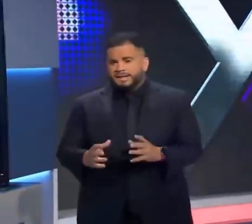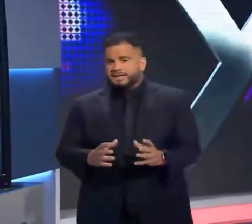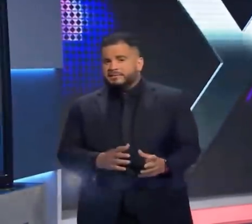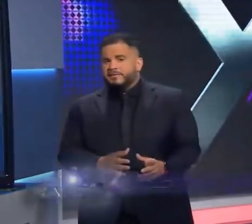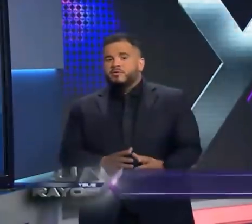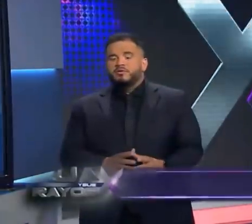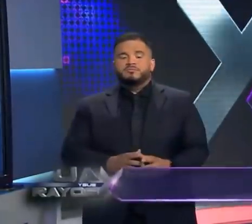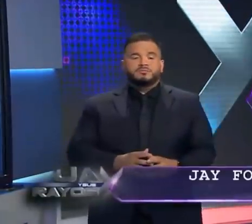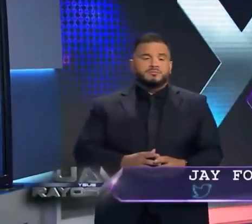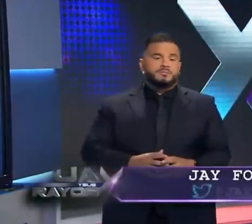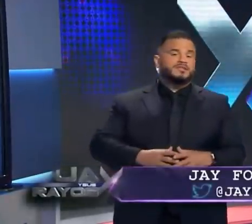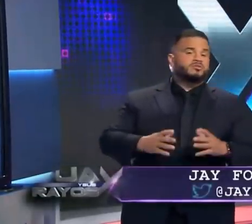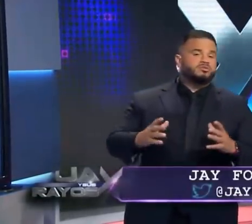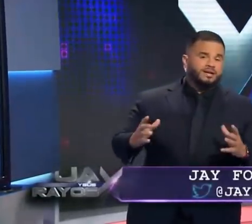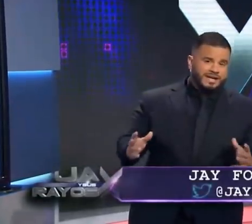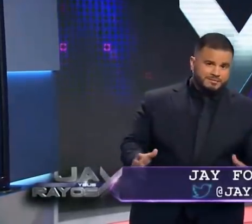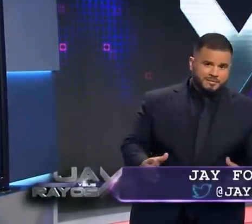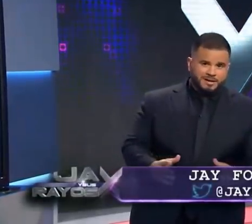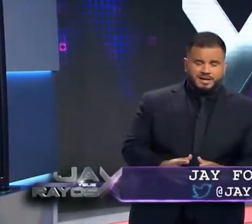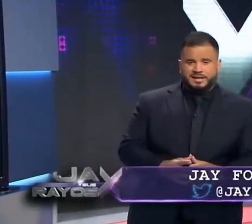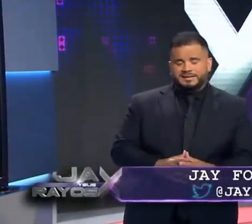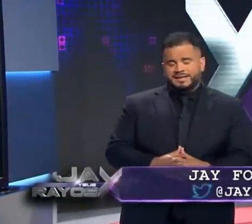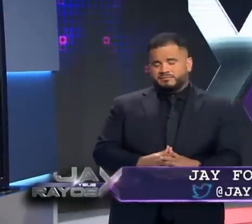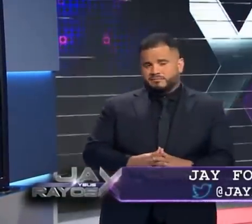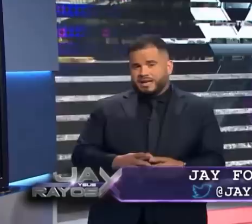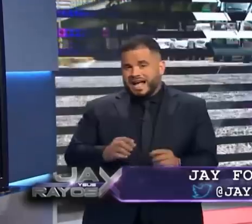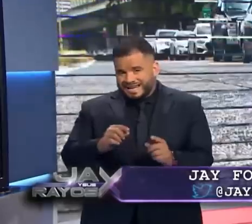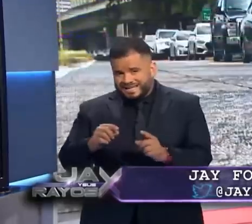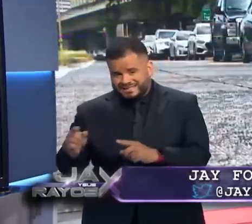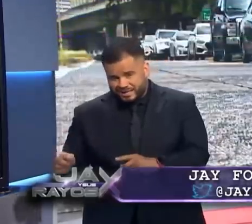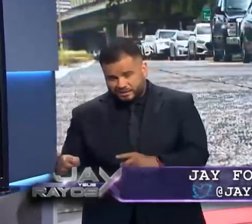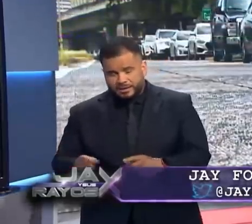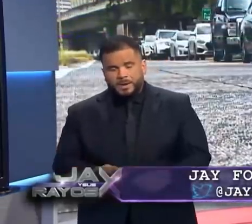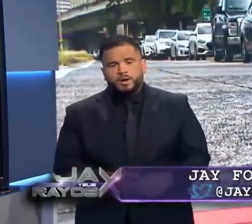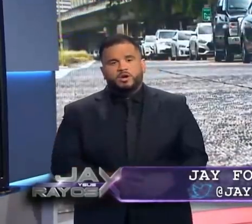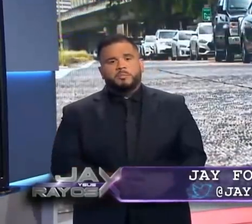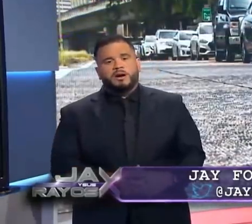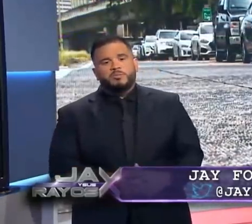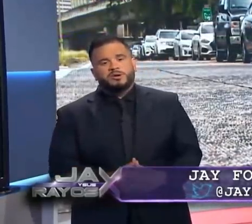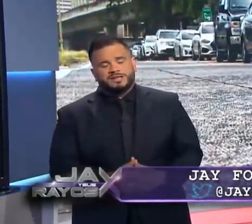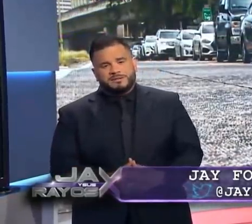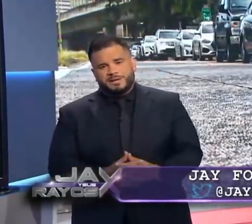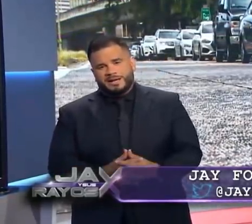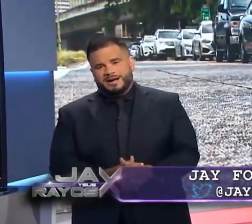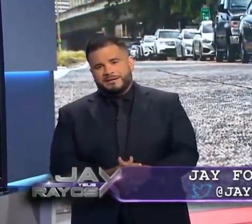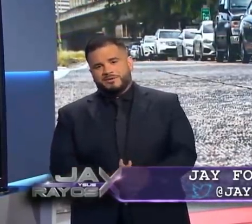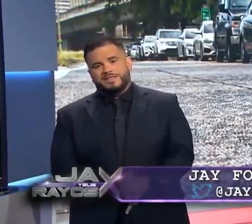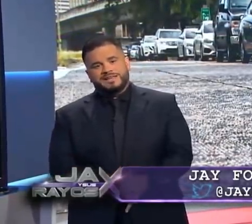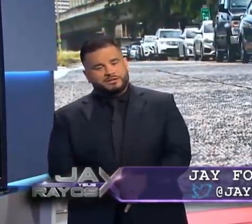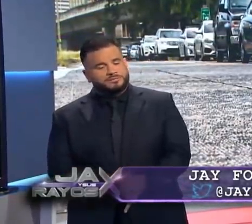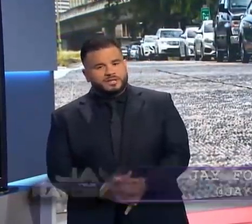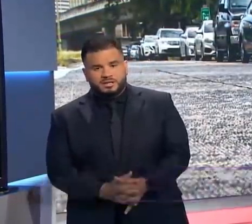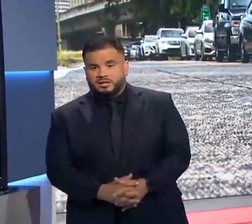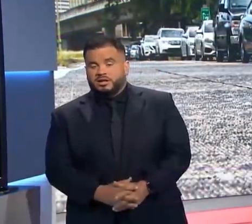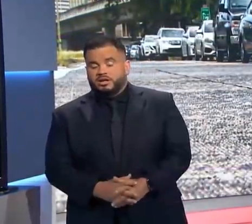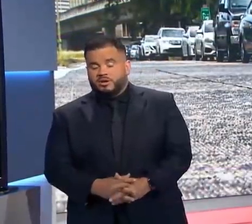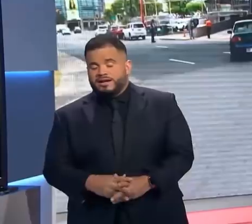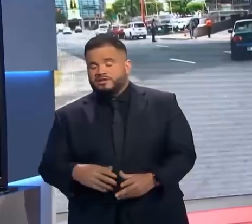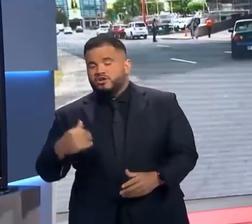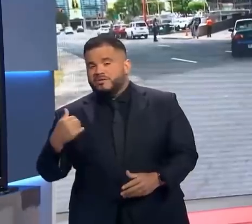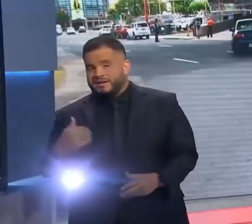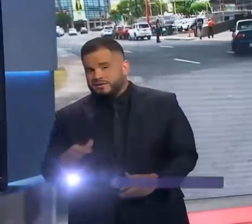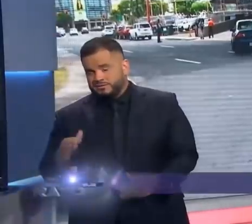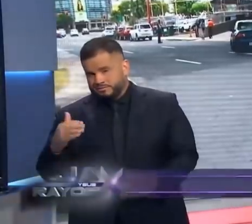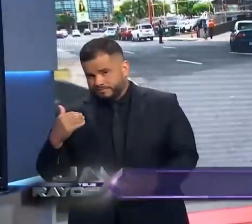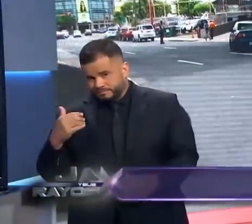Desde que destapamos un presunto esquema para agilizar los pagos por desempleo a cambio de dinero, nos